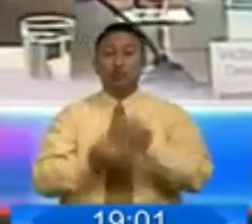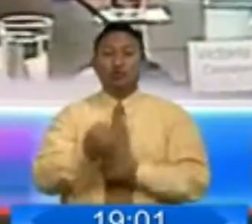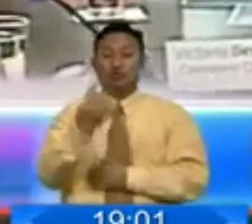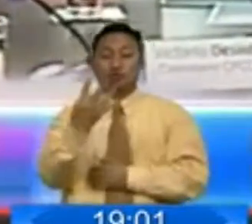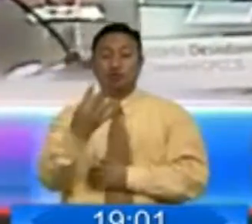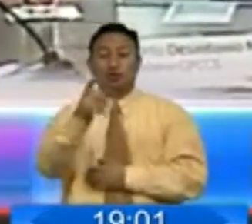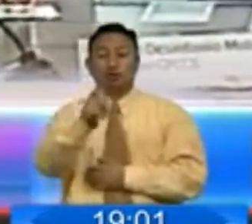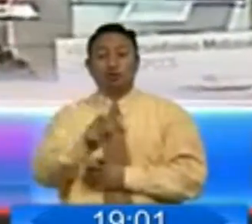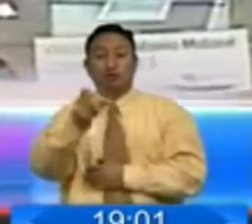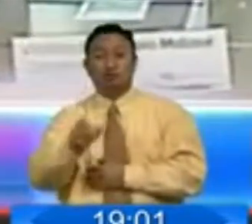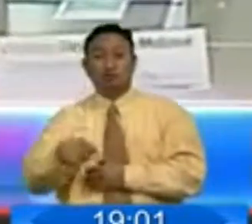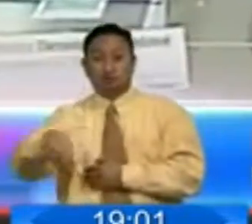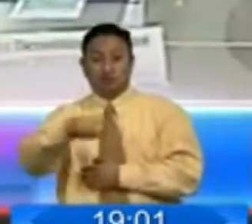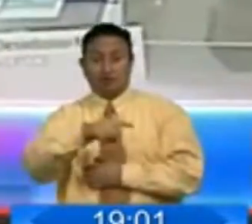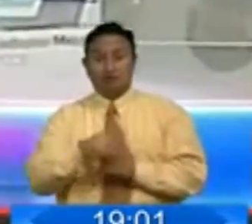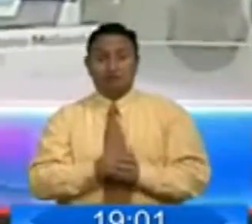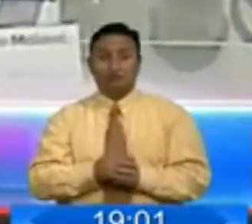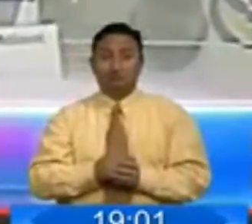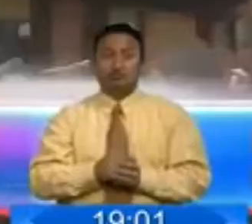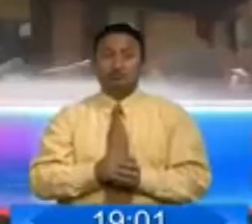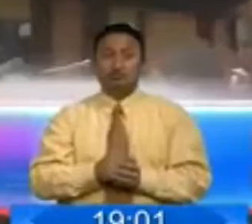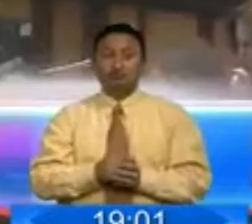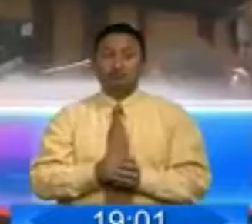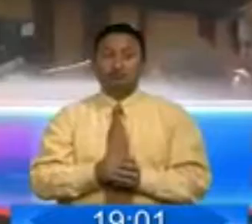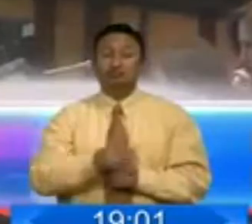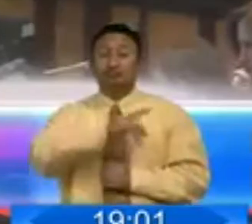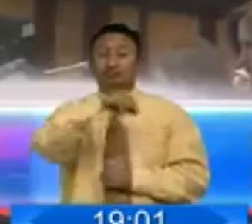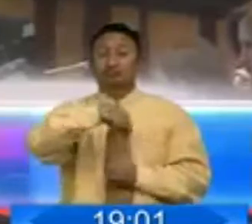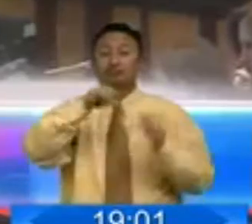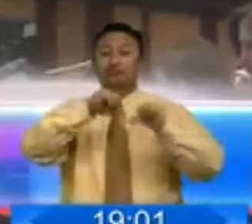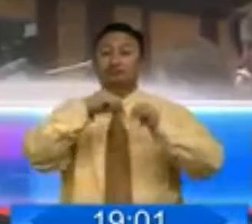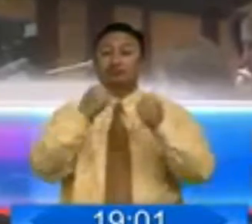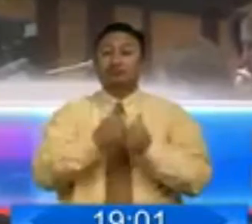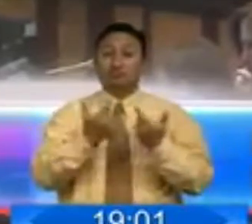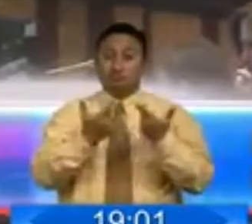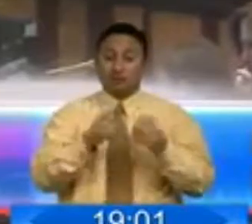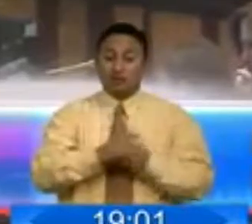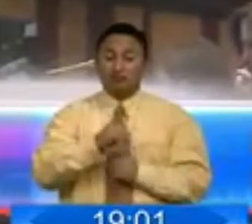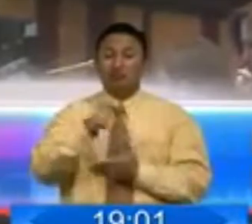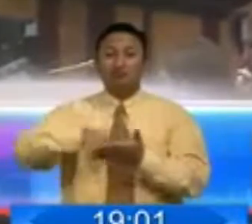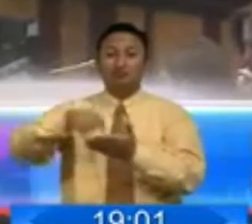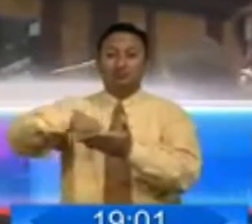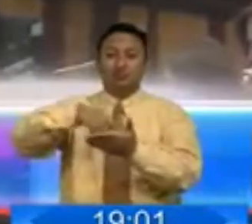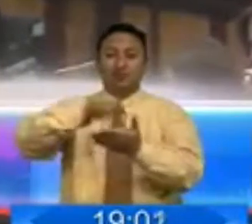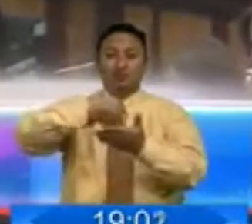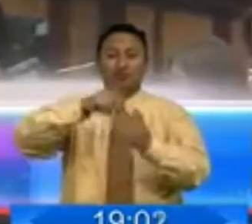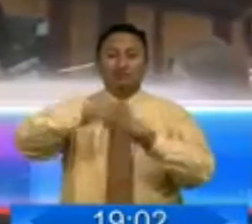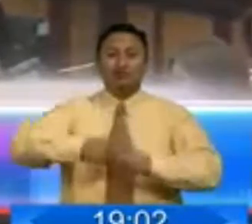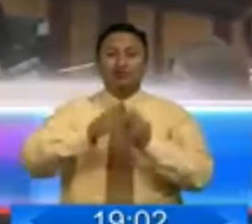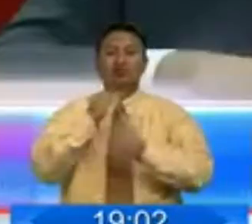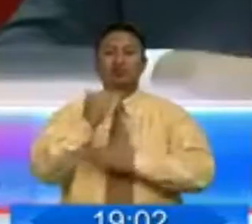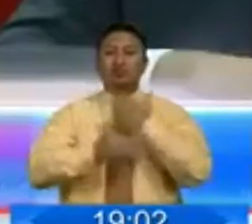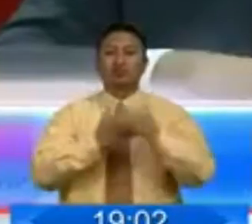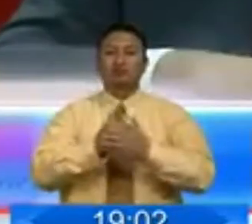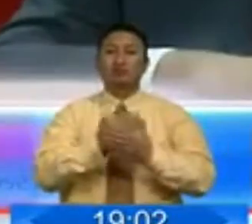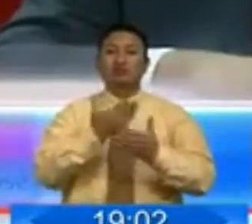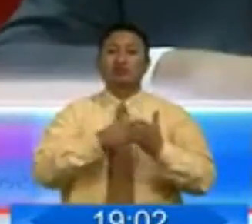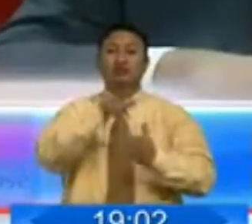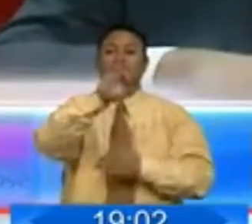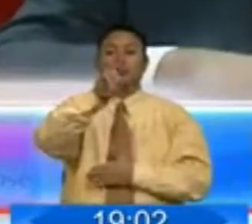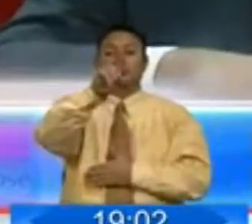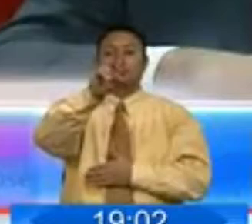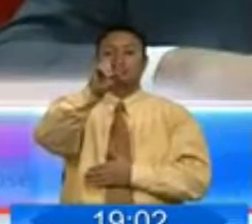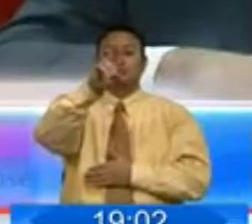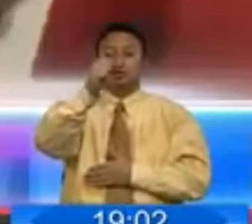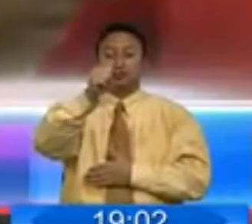cuatro integrantes de esa mayoría dentro del consejo acá y la asamblea ya se recogen las firmas para iniciar un proceso en contra de carlos suárez